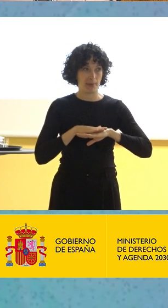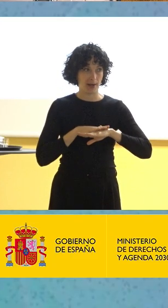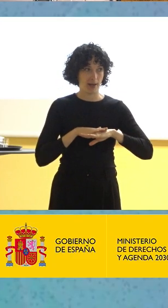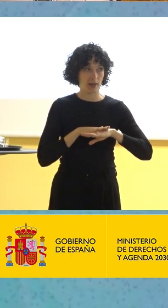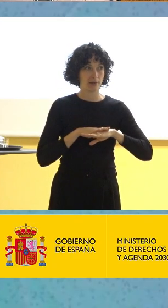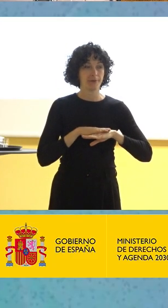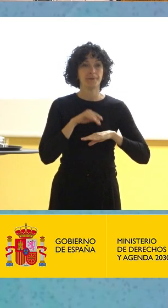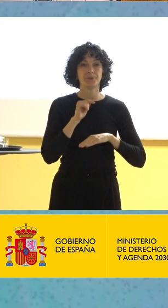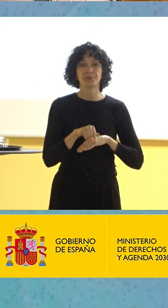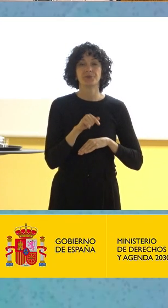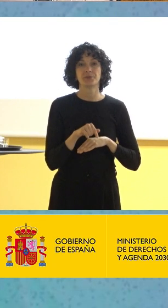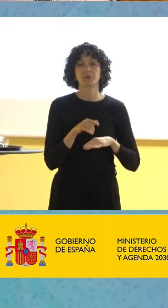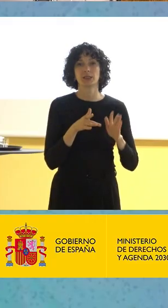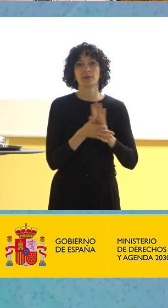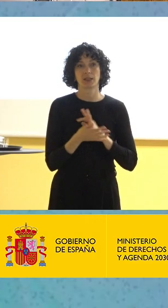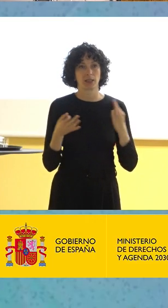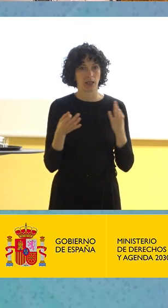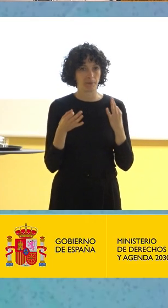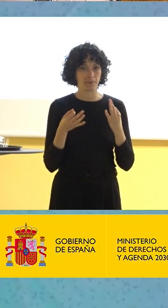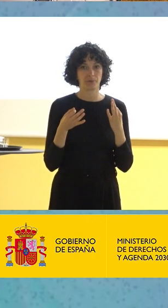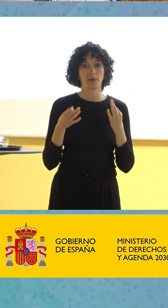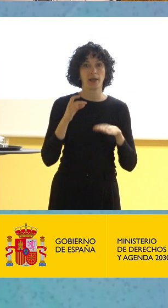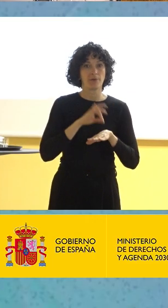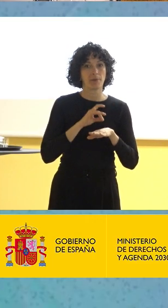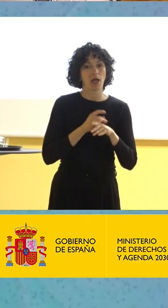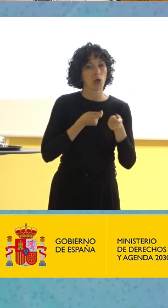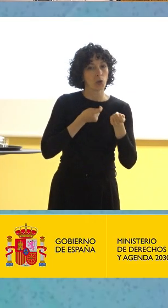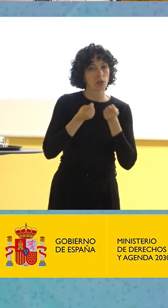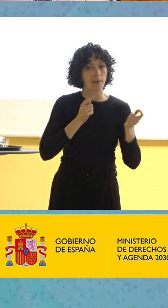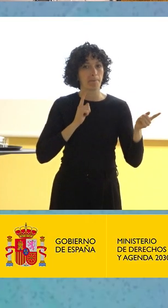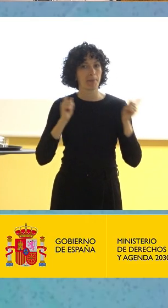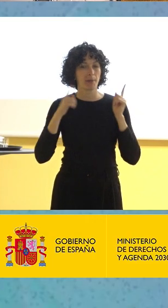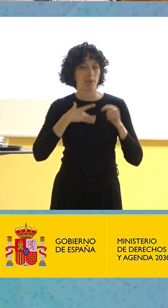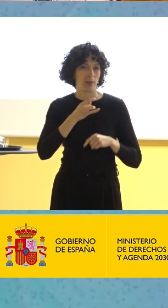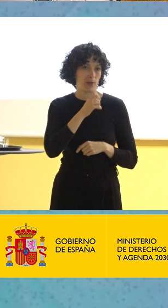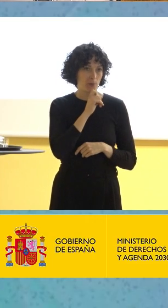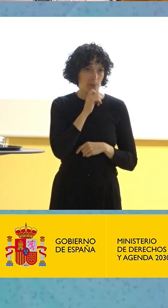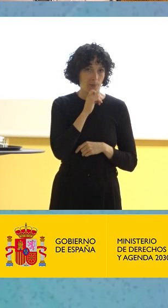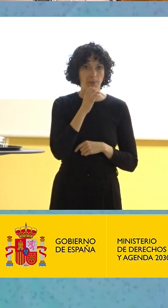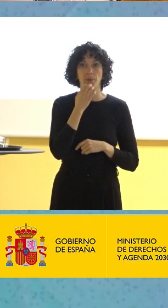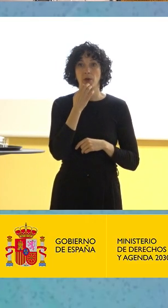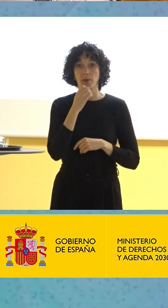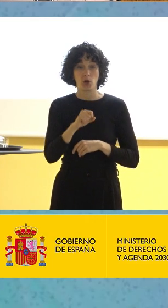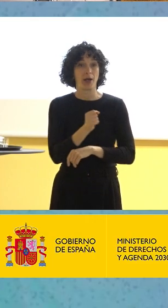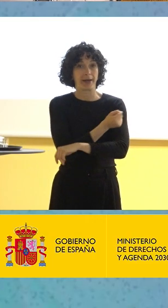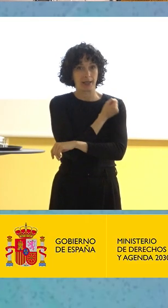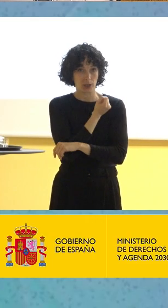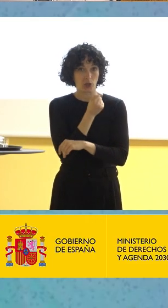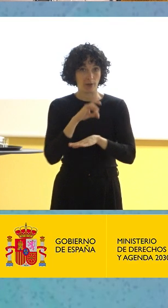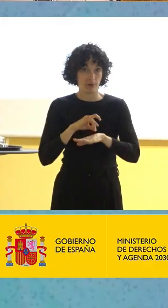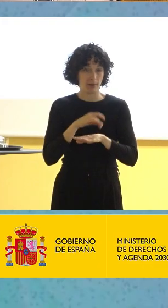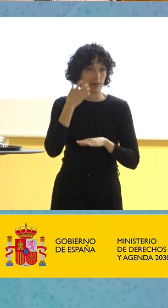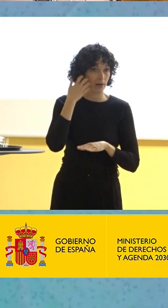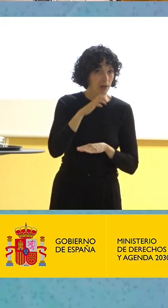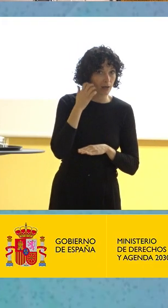las que hablamos de cómo se puede controlar o prevenir la enfermedad. En concreto, sobre los registros de enfermedades raras, el cribado y